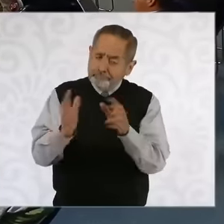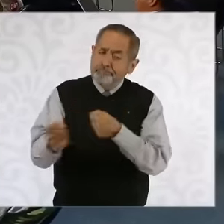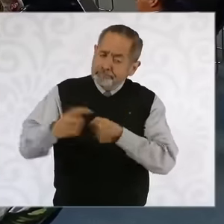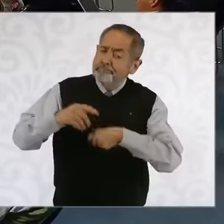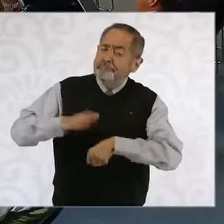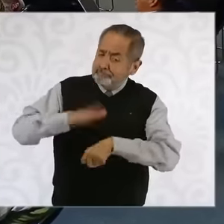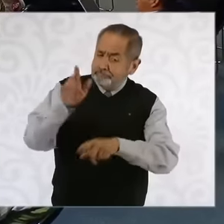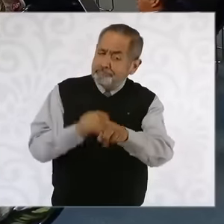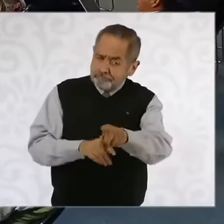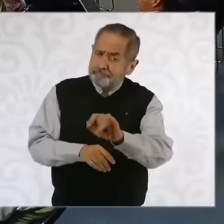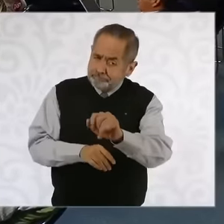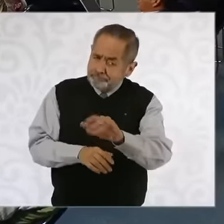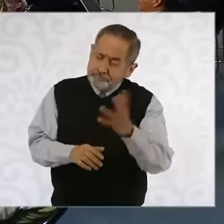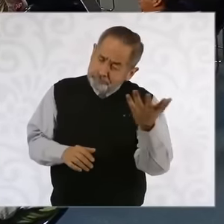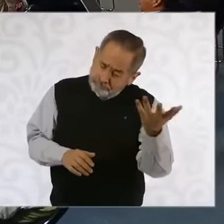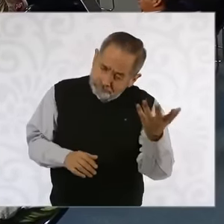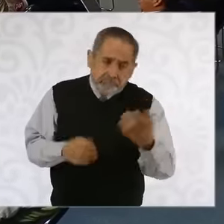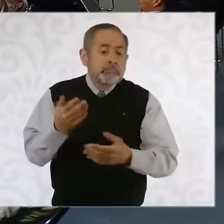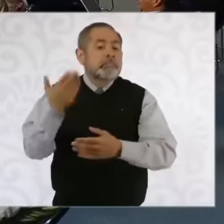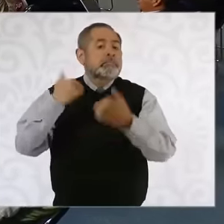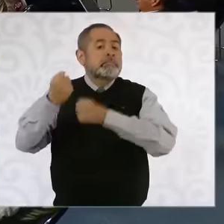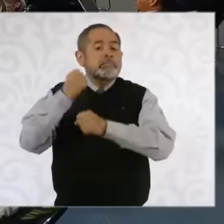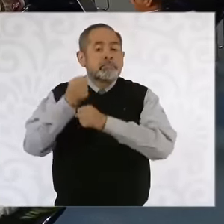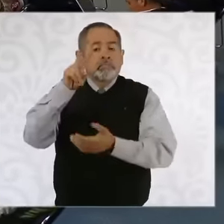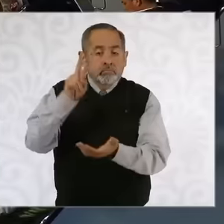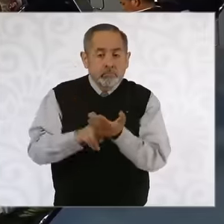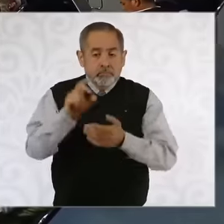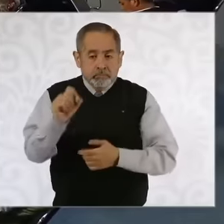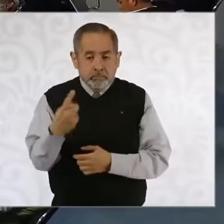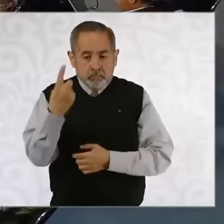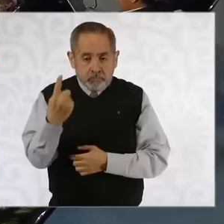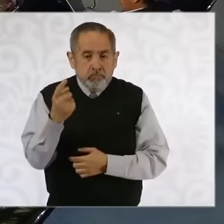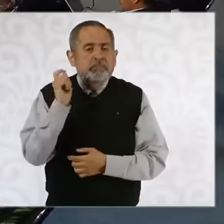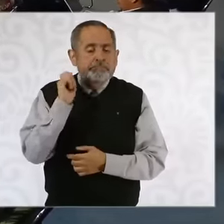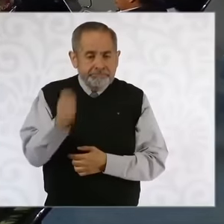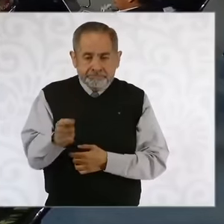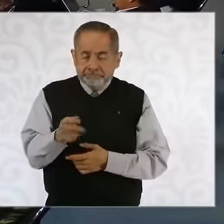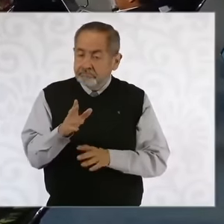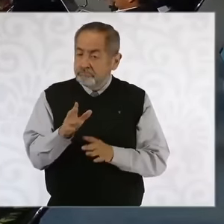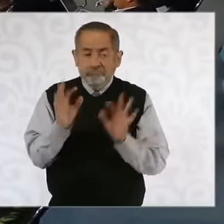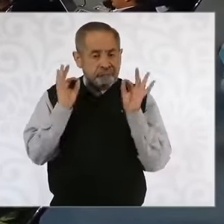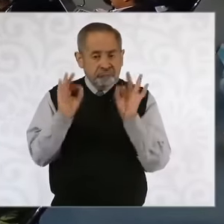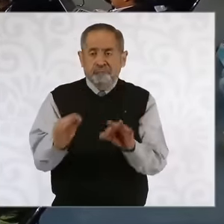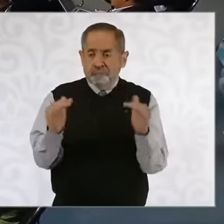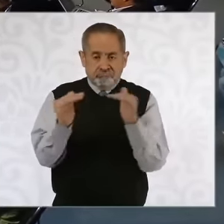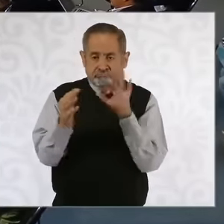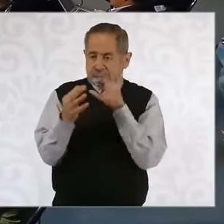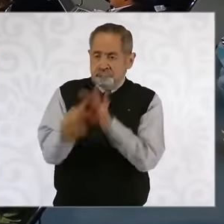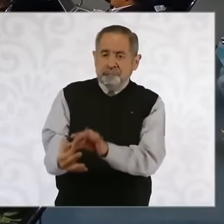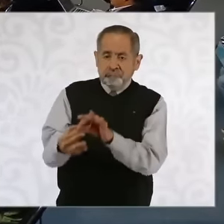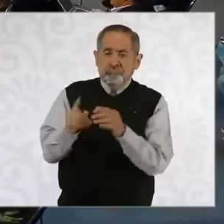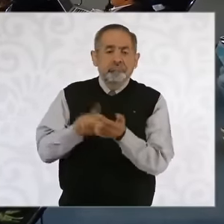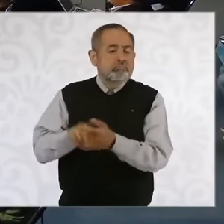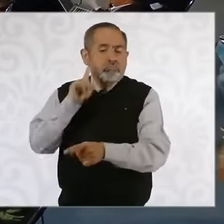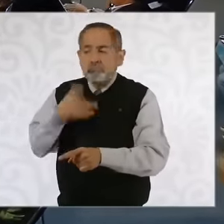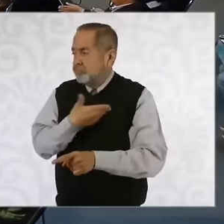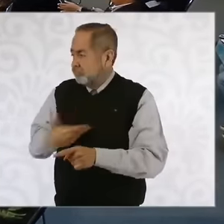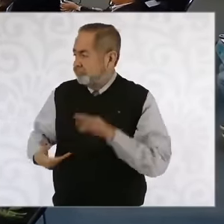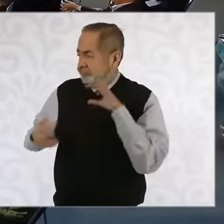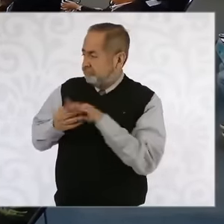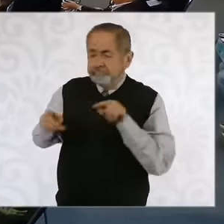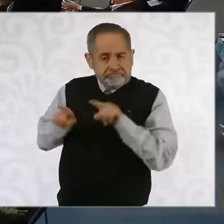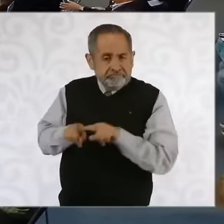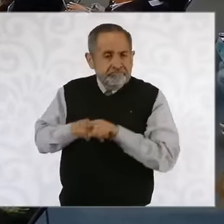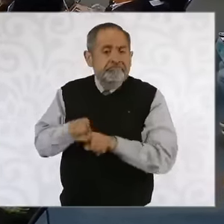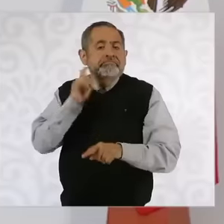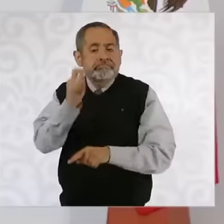el 2021 implementamos algo que además empata mucho con un planteamiento de la presidenta. La mejor